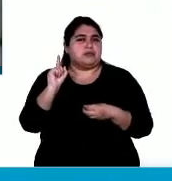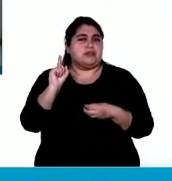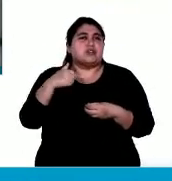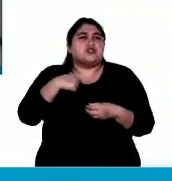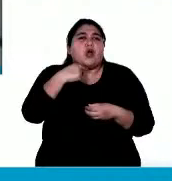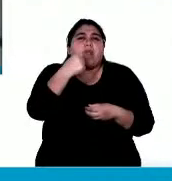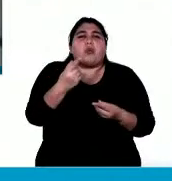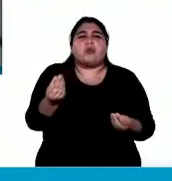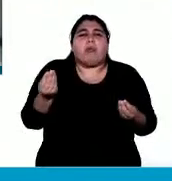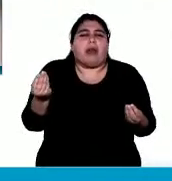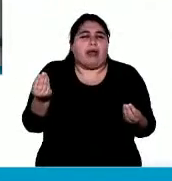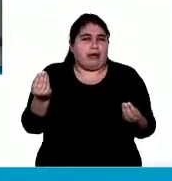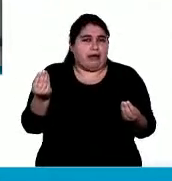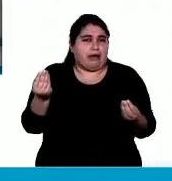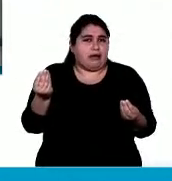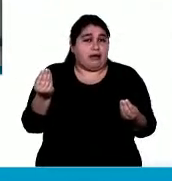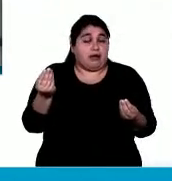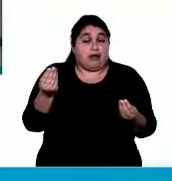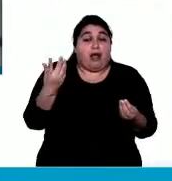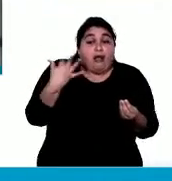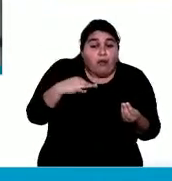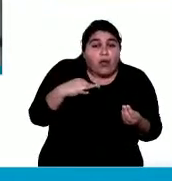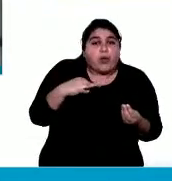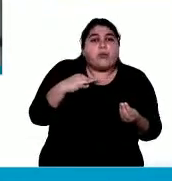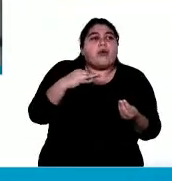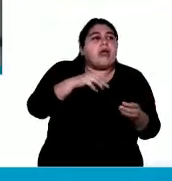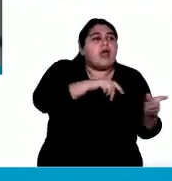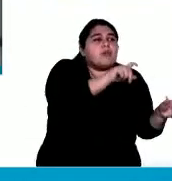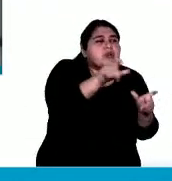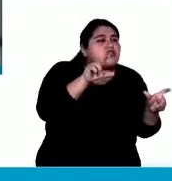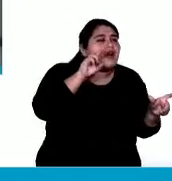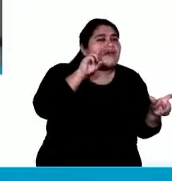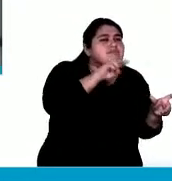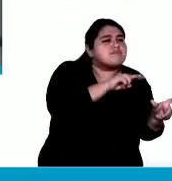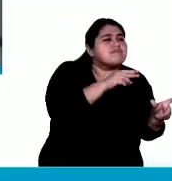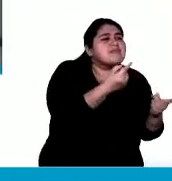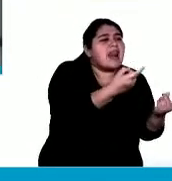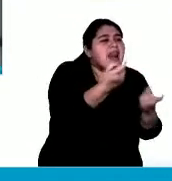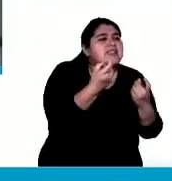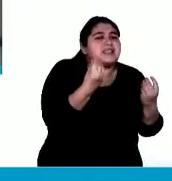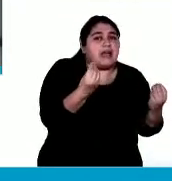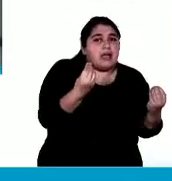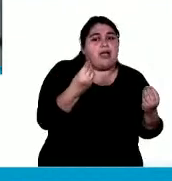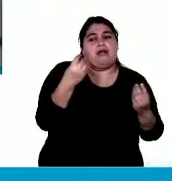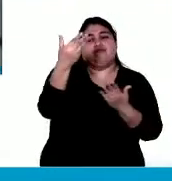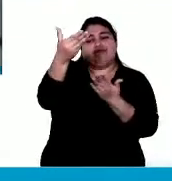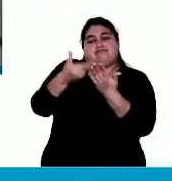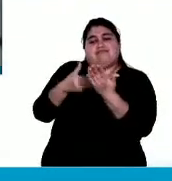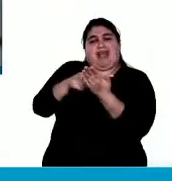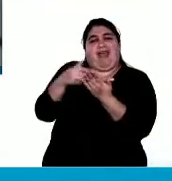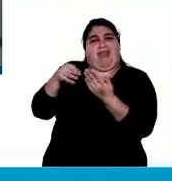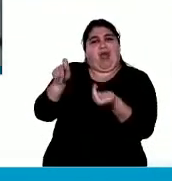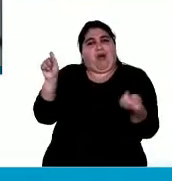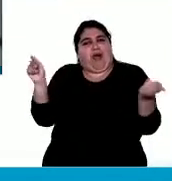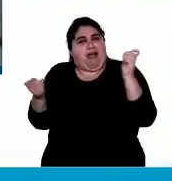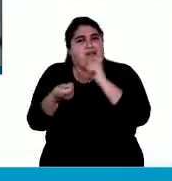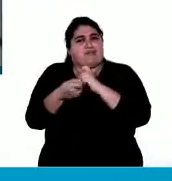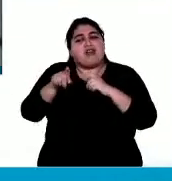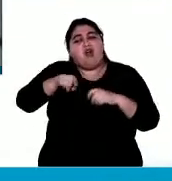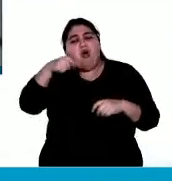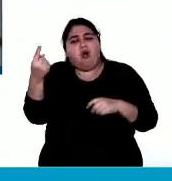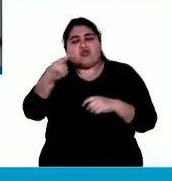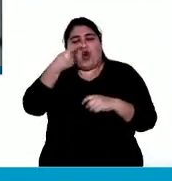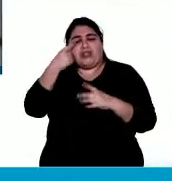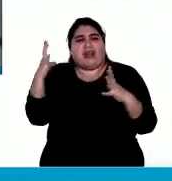¿para qué? Si no obedece a intereses de la ciudadanía, claramente la reforma viene a introducir otros intereses